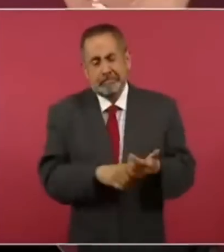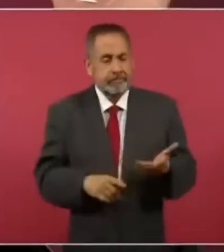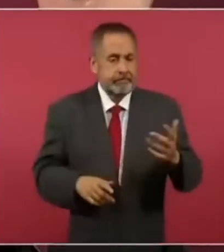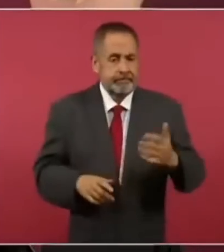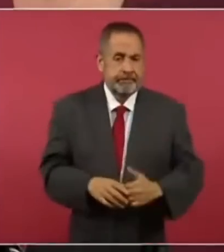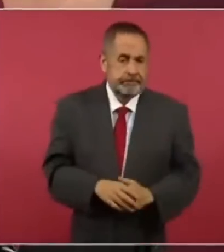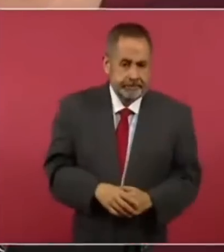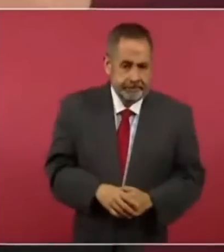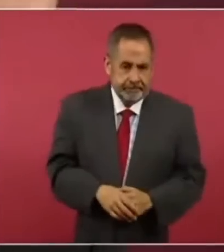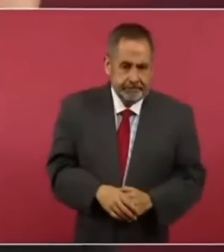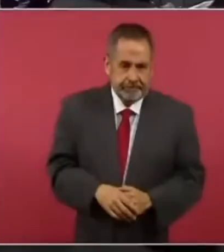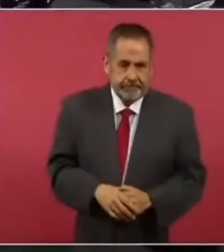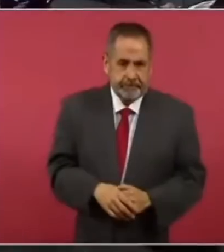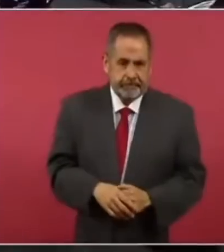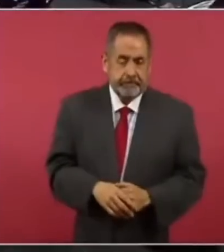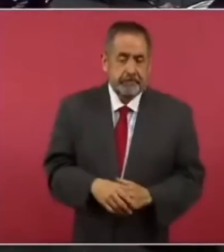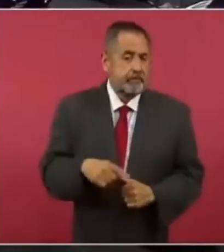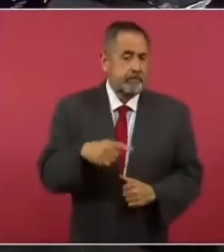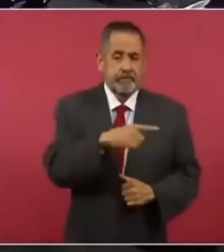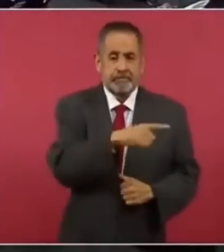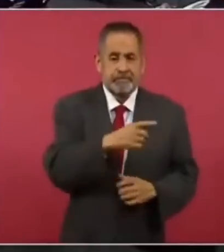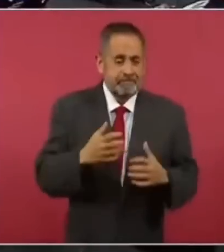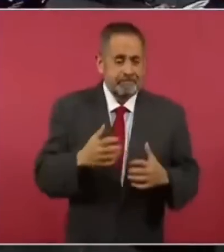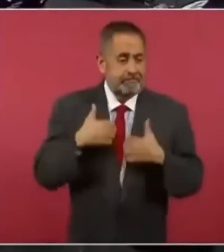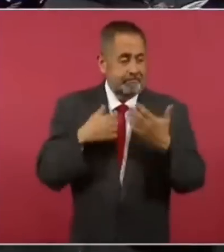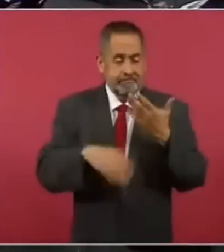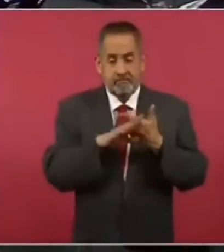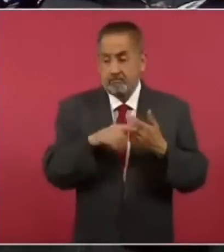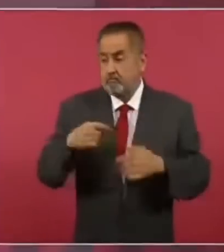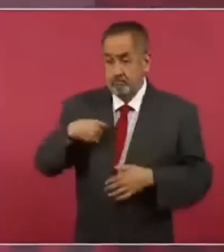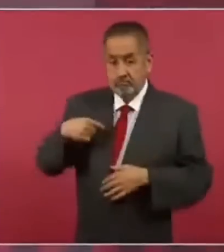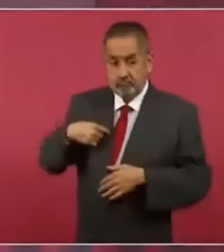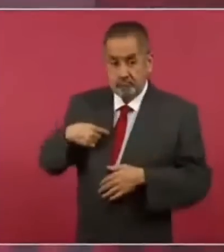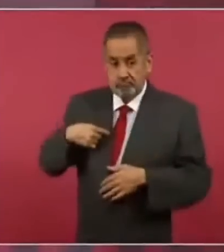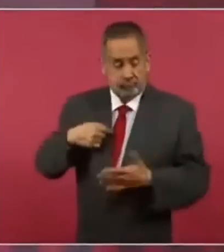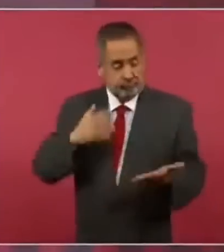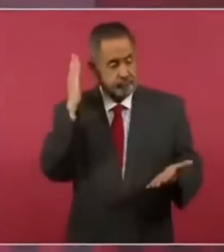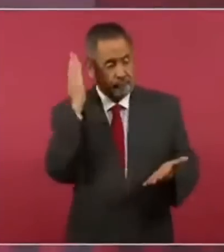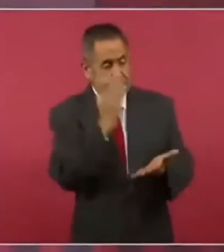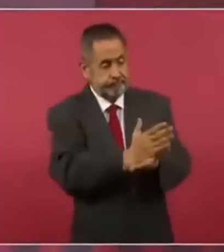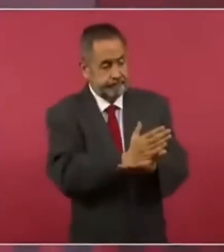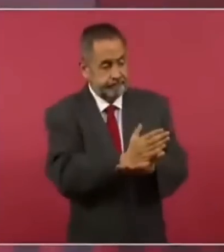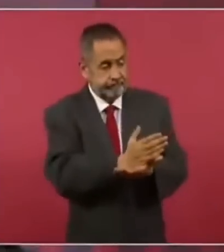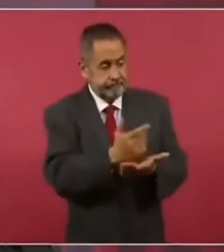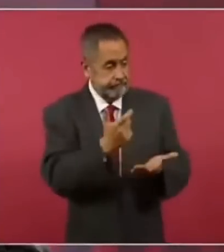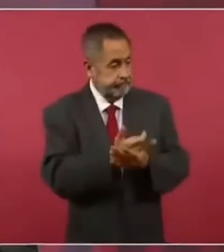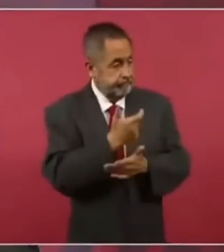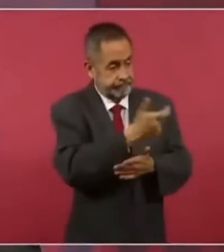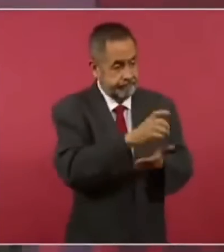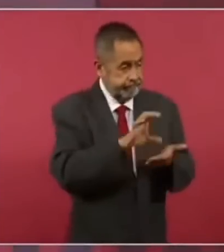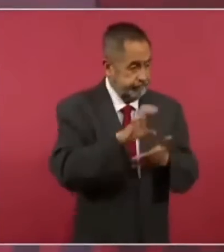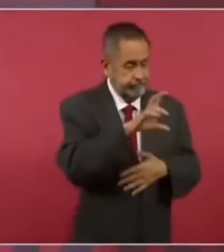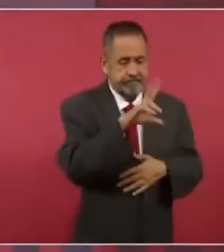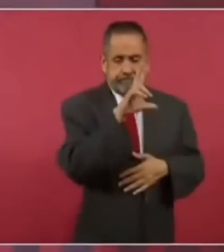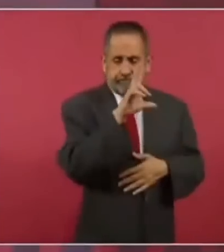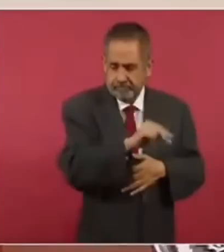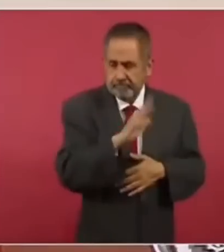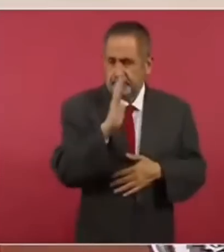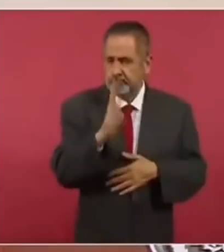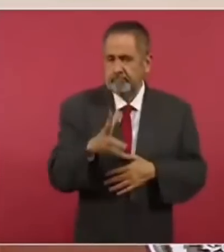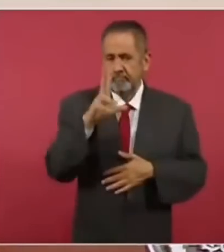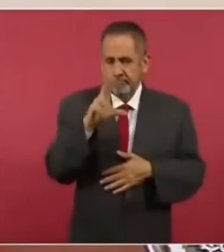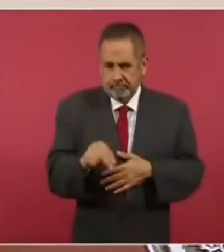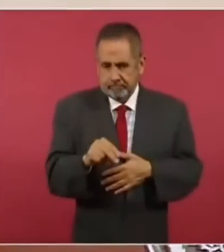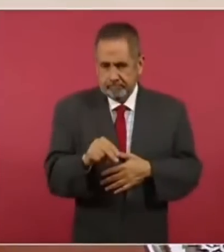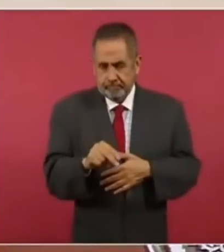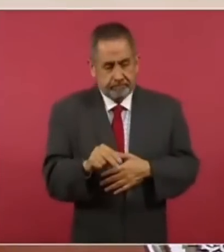Pues se lanzaron con todo cuando dijimos ya no vamos a permitir que sigan